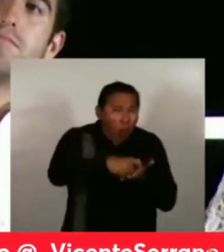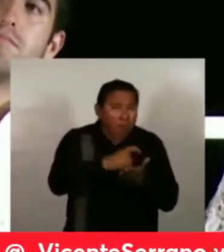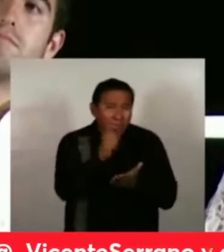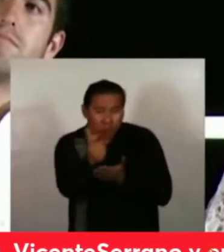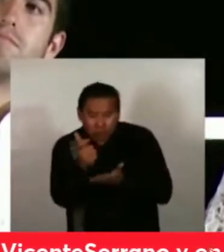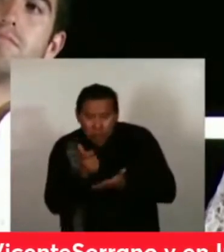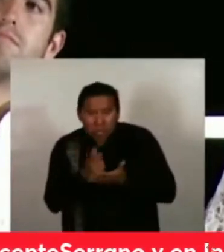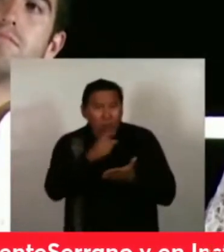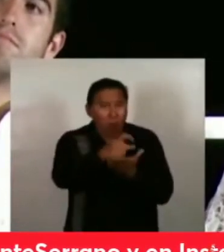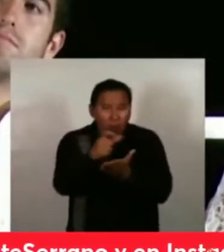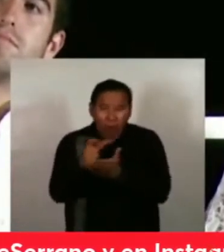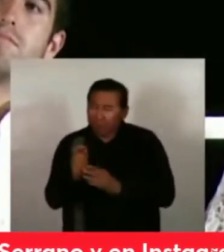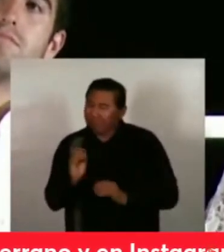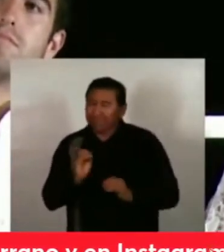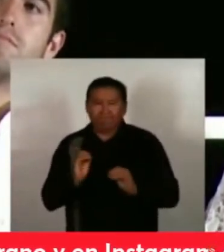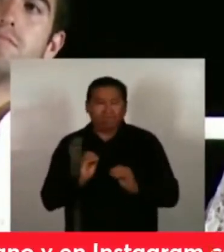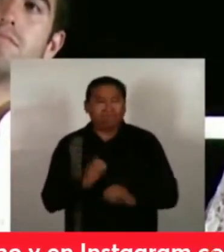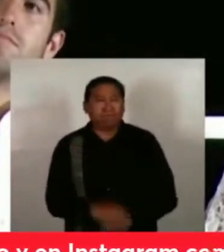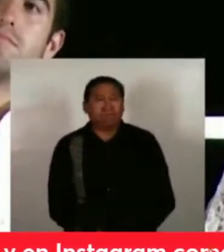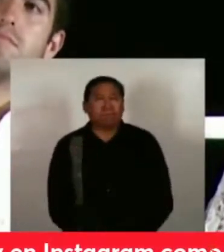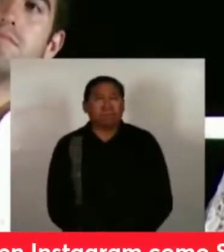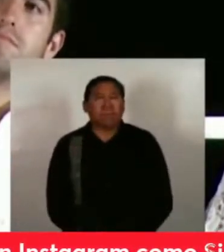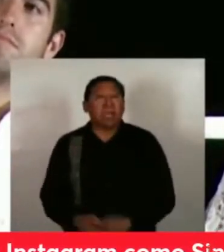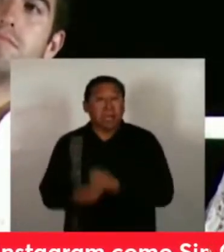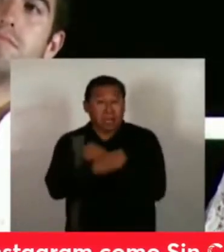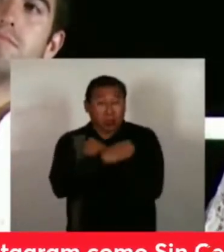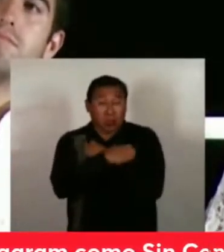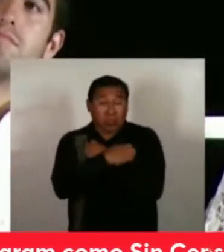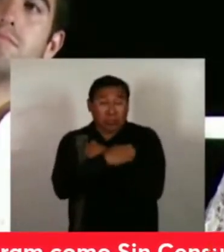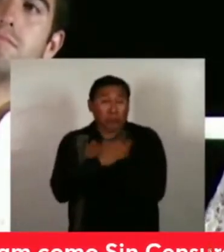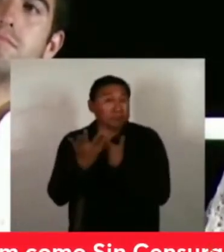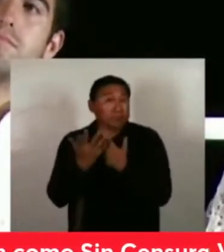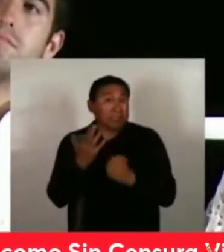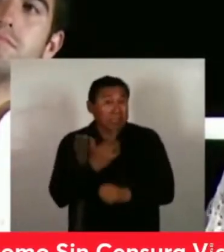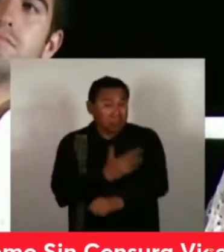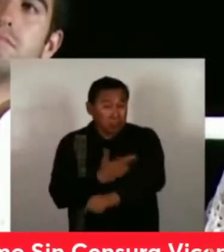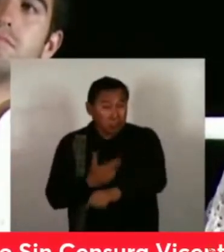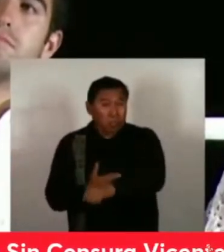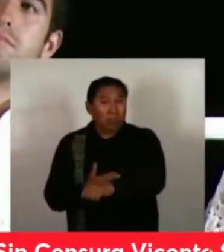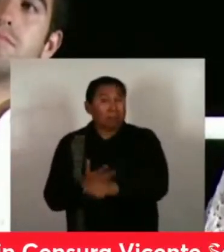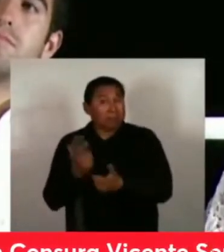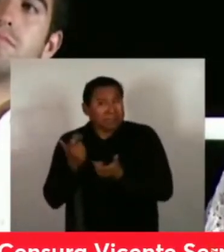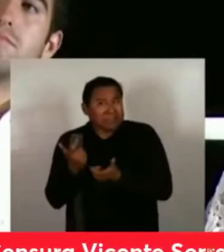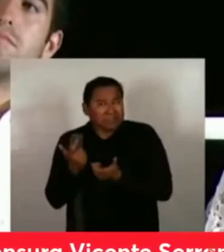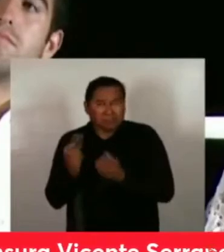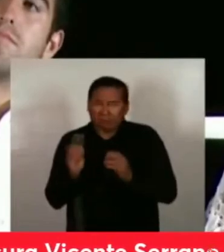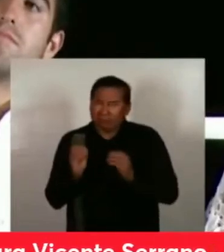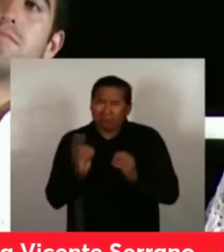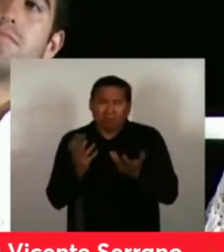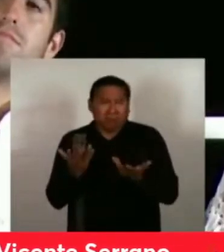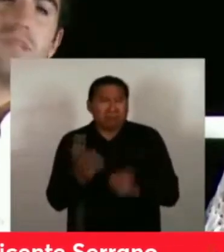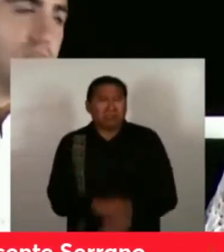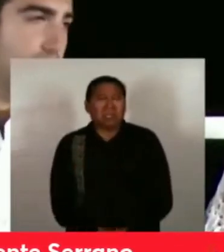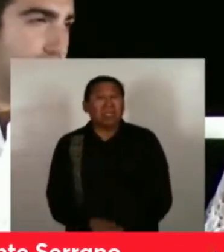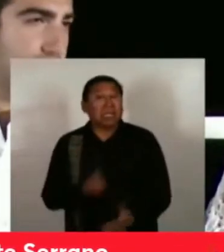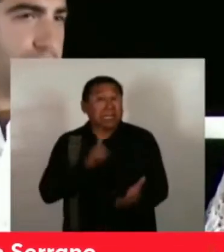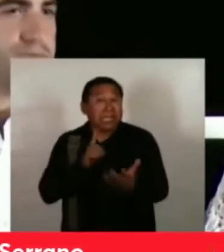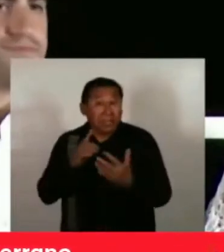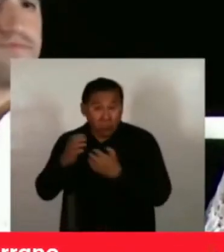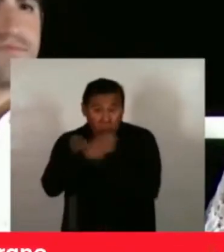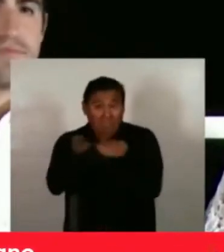dinero. La educación no es un privilegio para los que tienen dinero. La educación es un